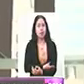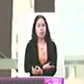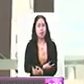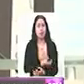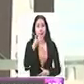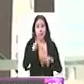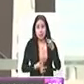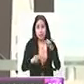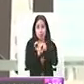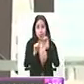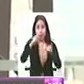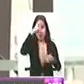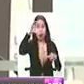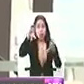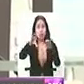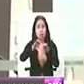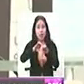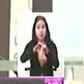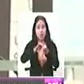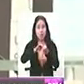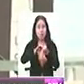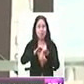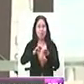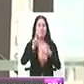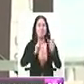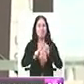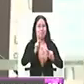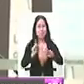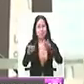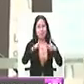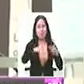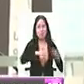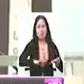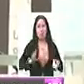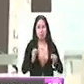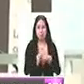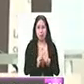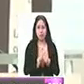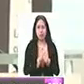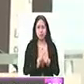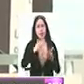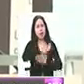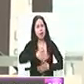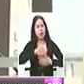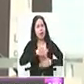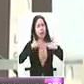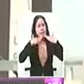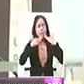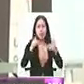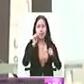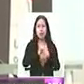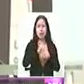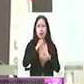profesionales a los cuales les agradecemos porque su trabajo ha sido tesonero, les